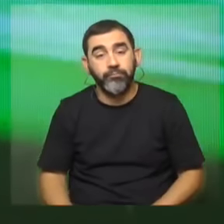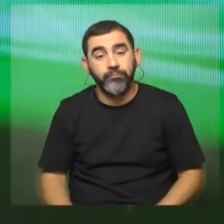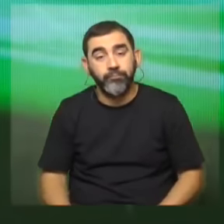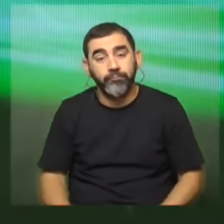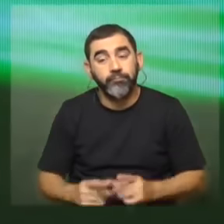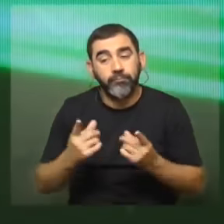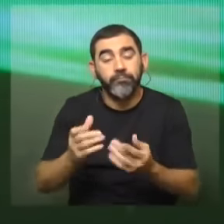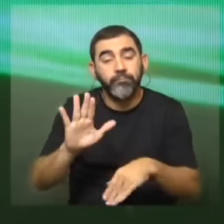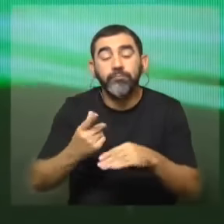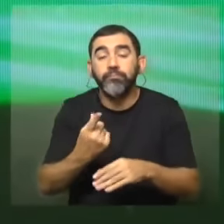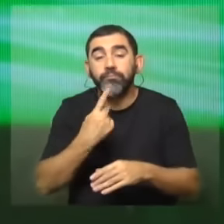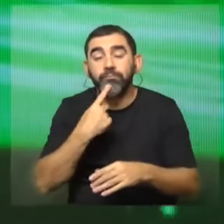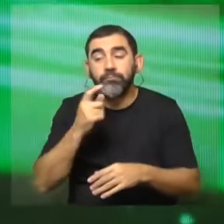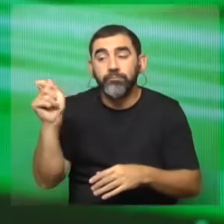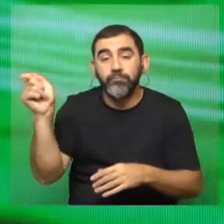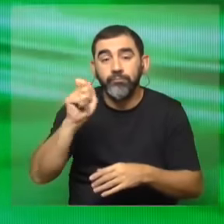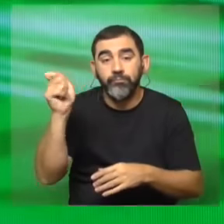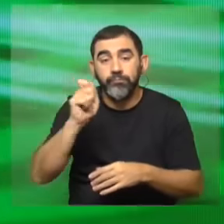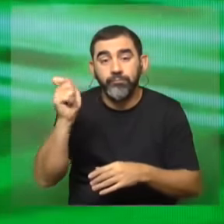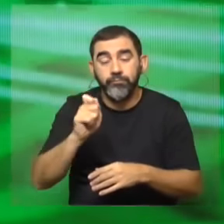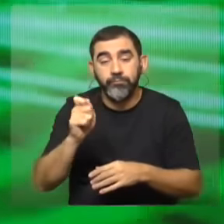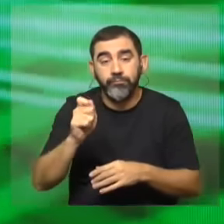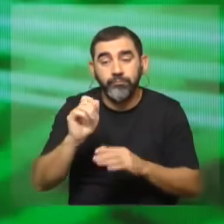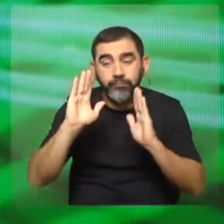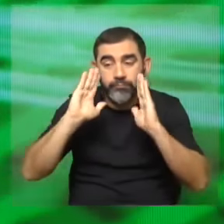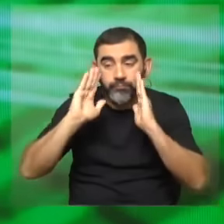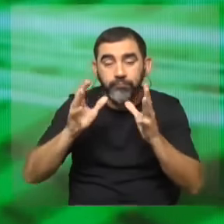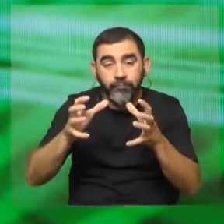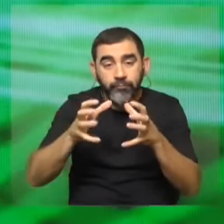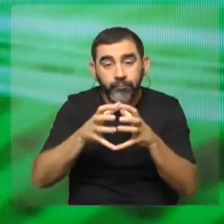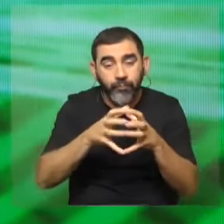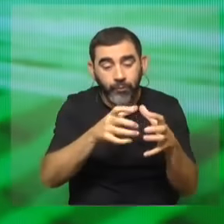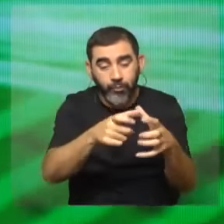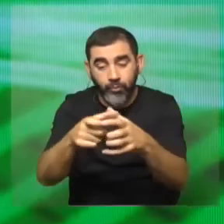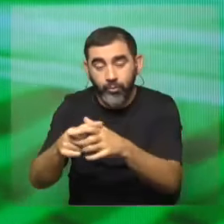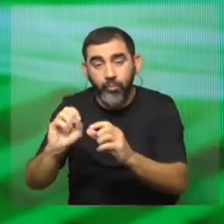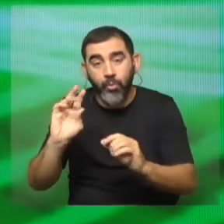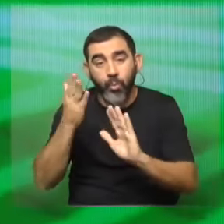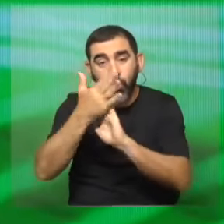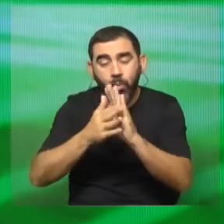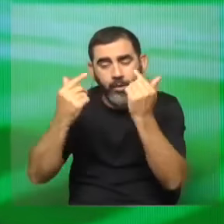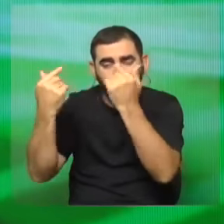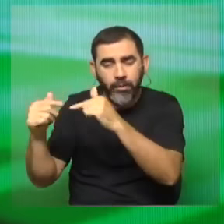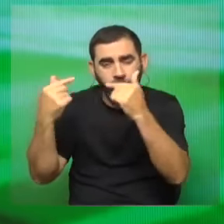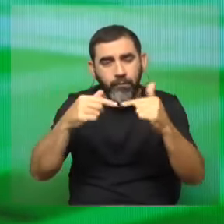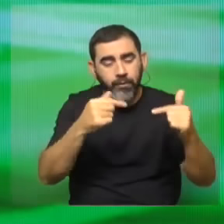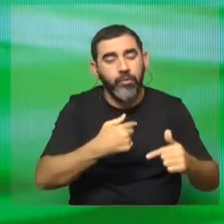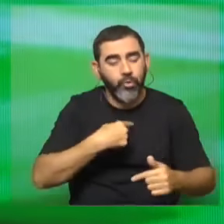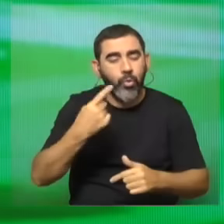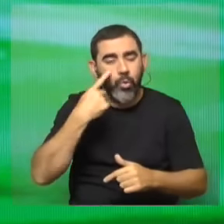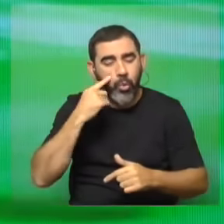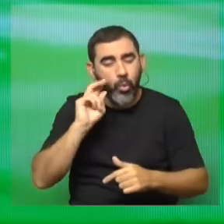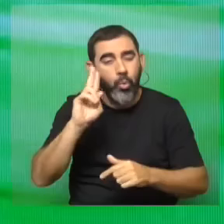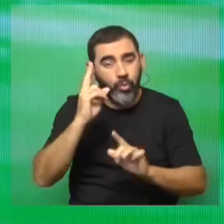tener más políticas públicas que atiendan los sectorial porque el Uruguay no es todo igual yo lo conozco también